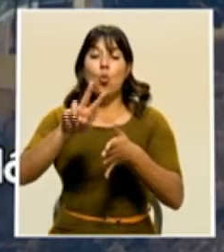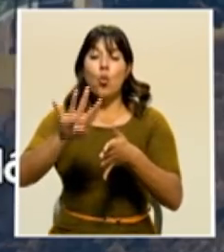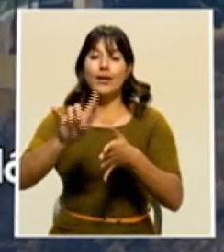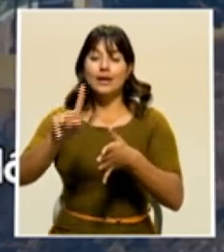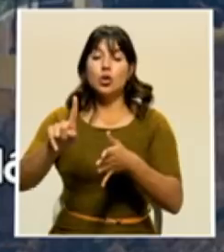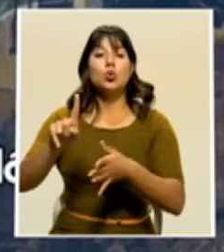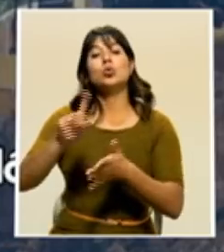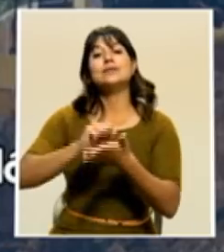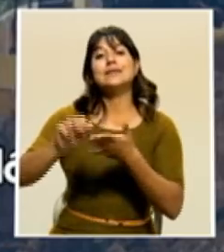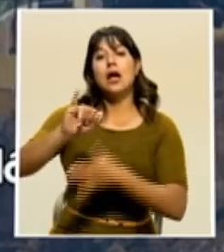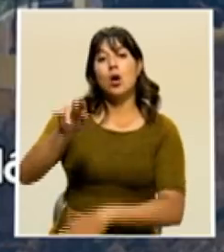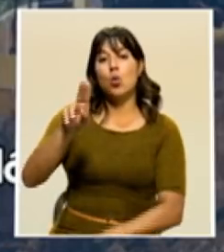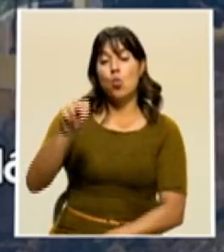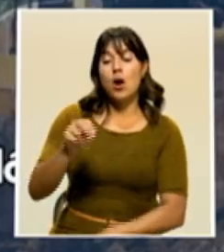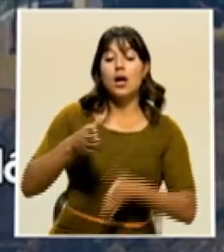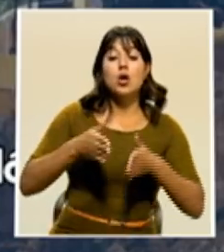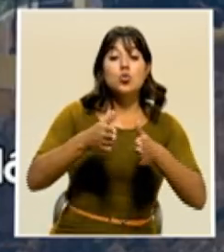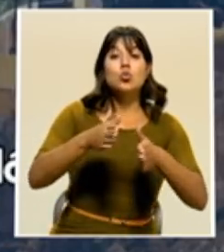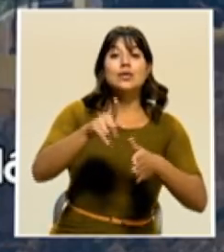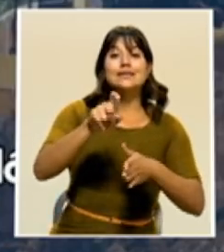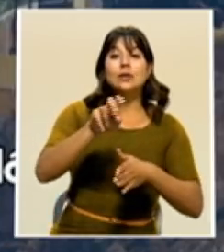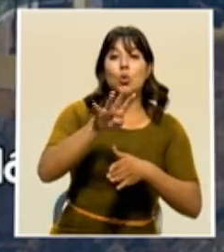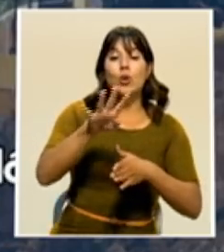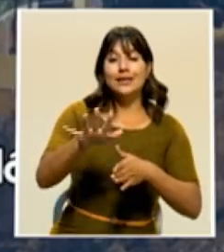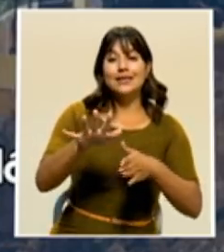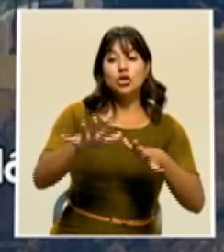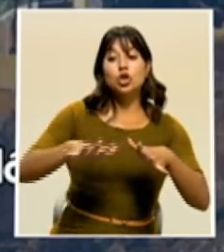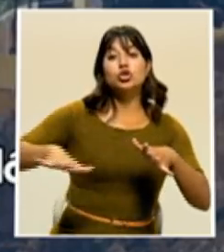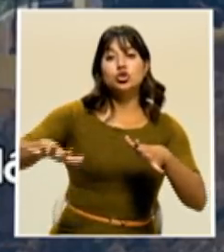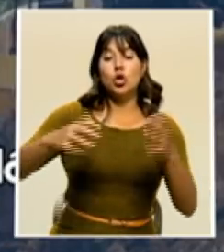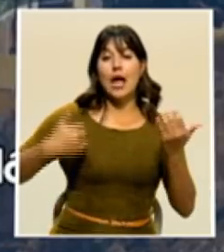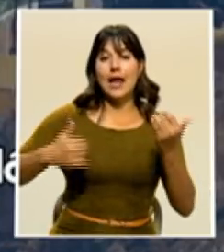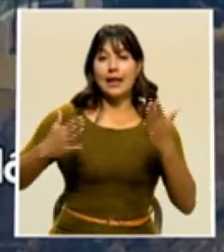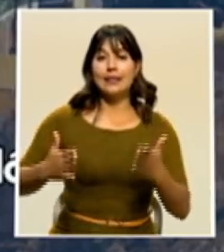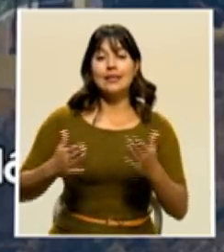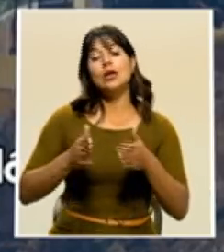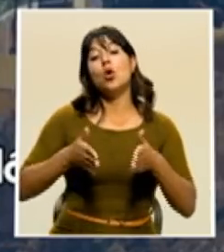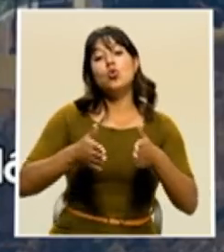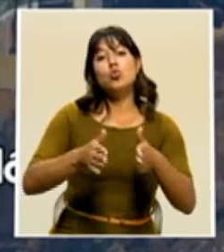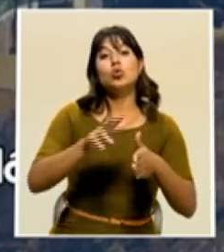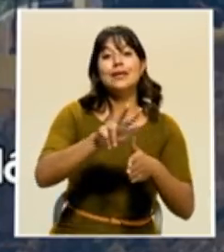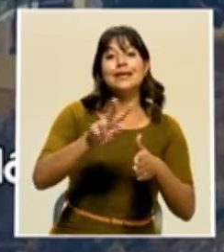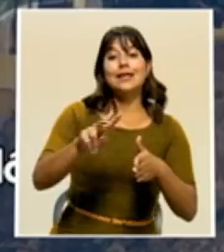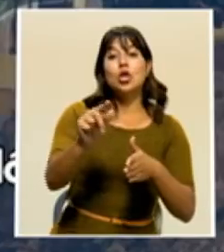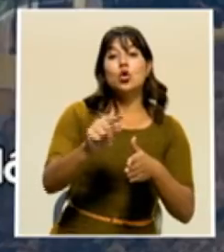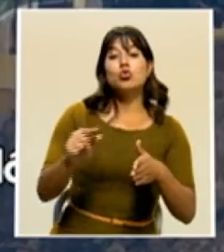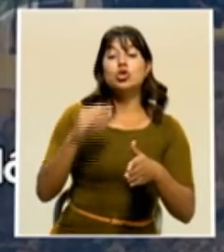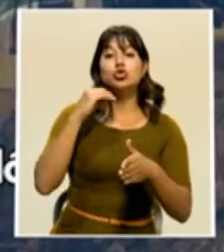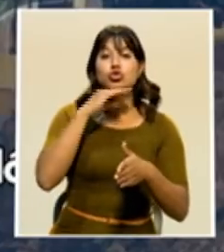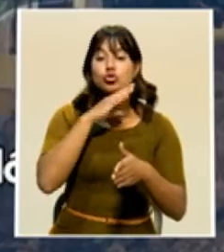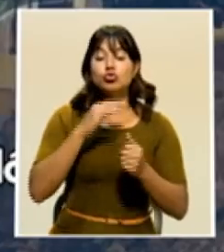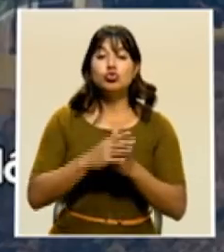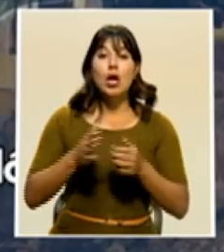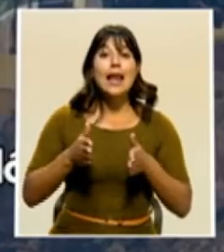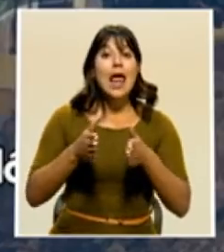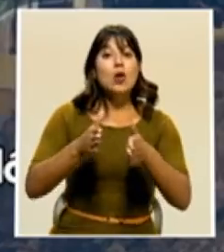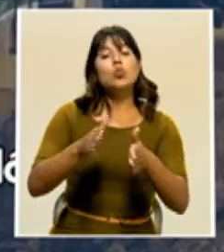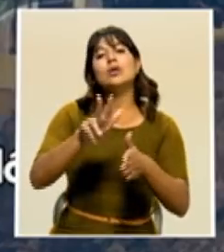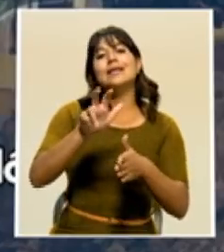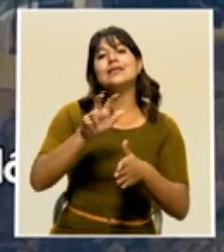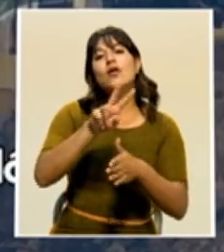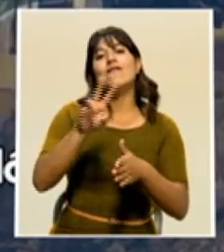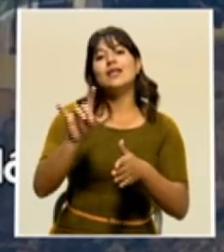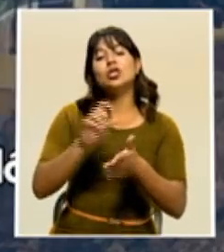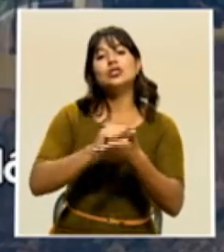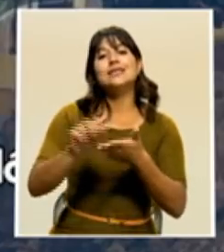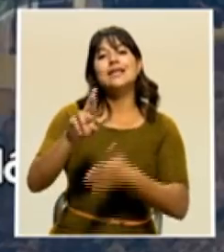Ruta 245 Zona de los Argentinos, Ruta 32 Río Sucio, la Ruta 328